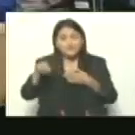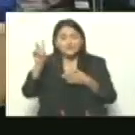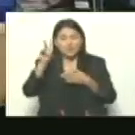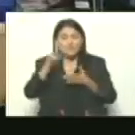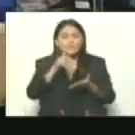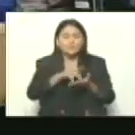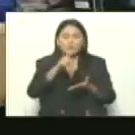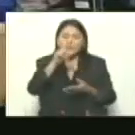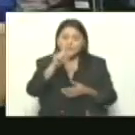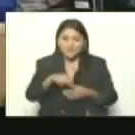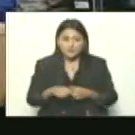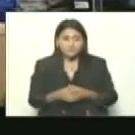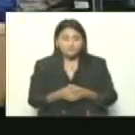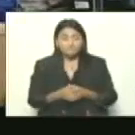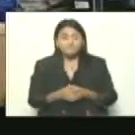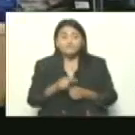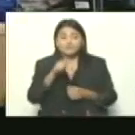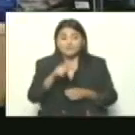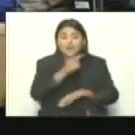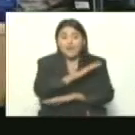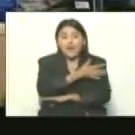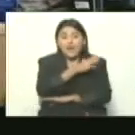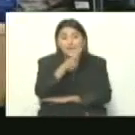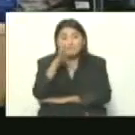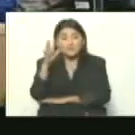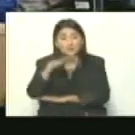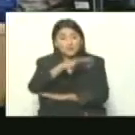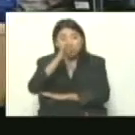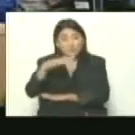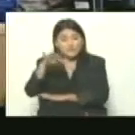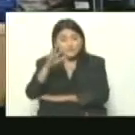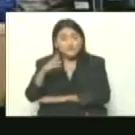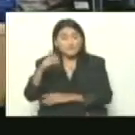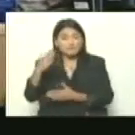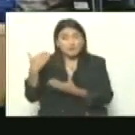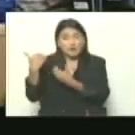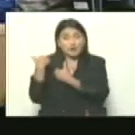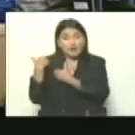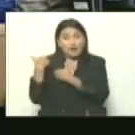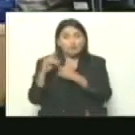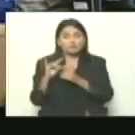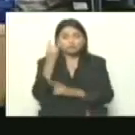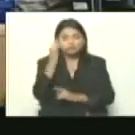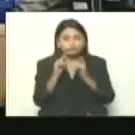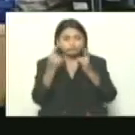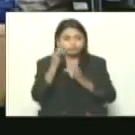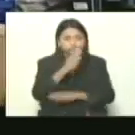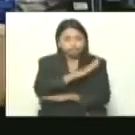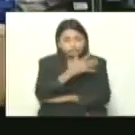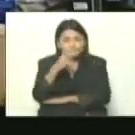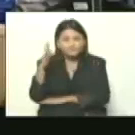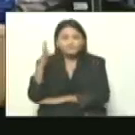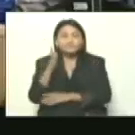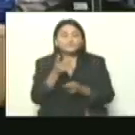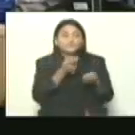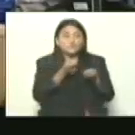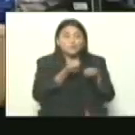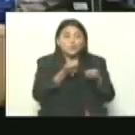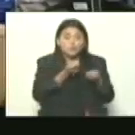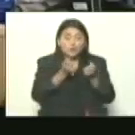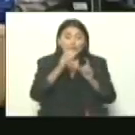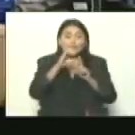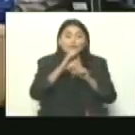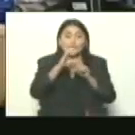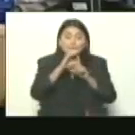presidente, decir que la Amazonía es el gran bioregulador del mundo. La Amazonía representa la estabilidad climática del